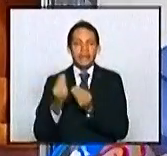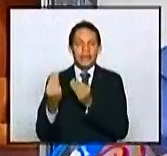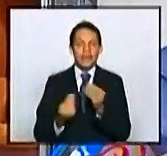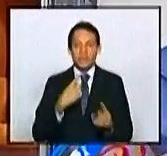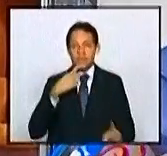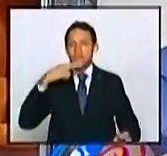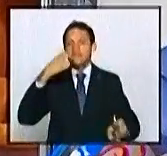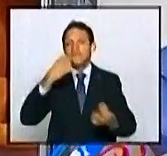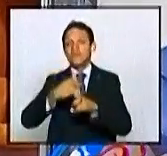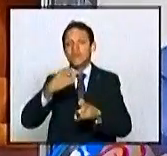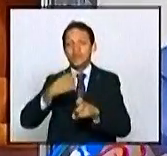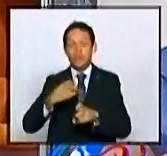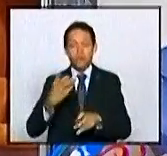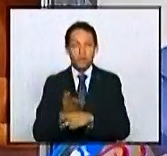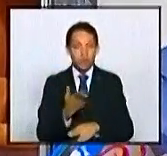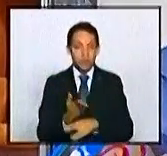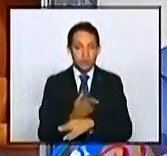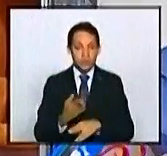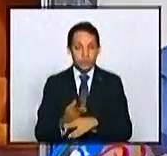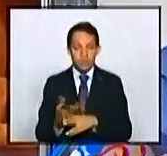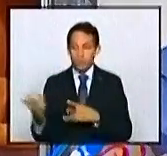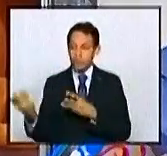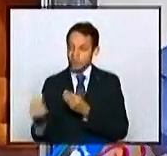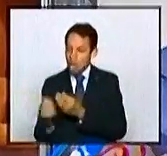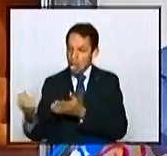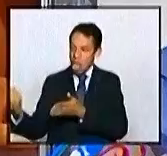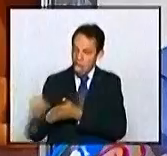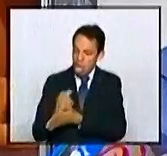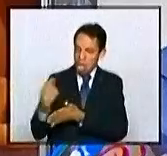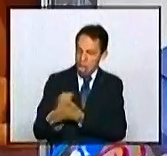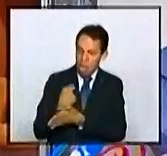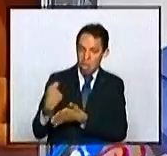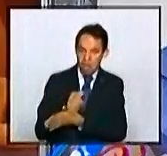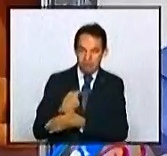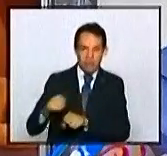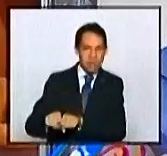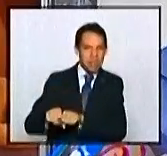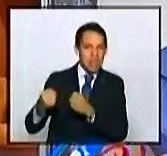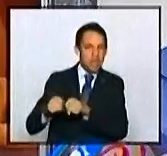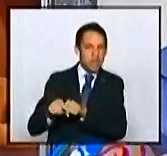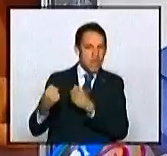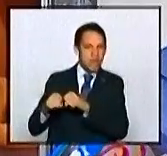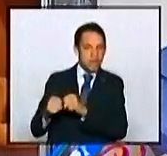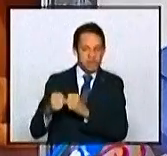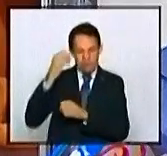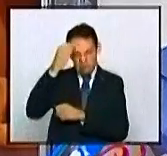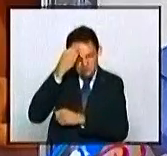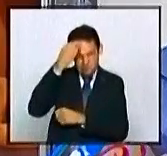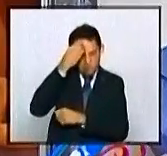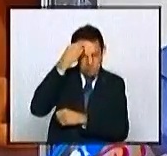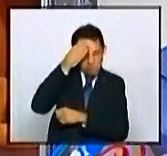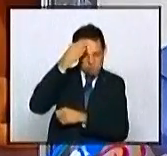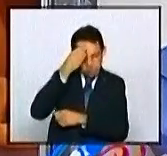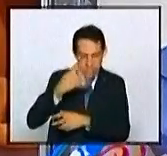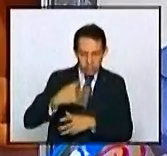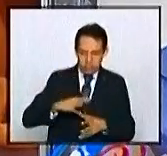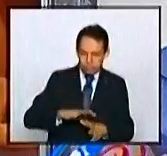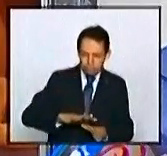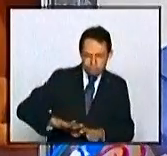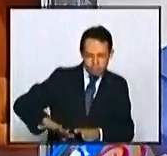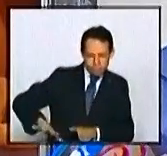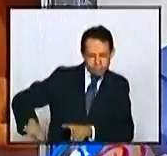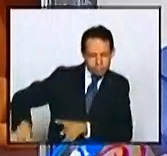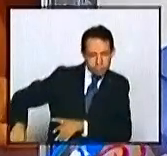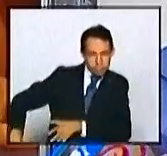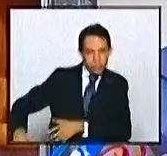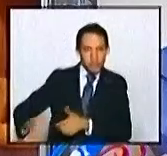porque quien está a nuestro lado es insistente en el daño, en perturbar. Y entonces es